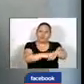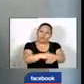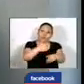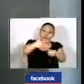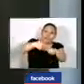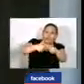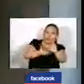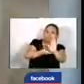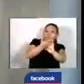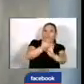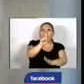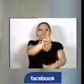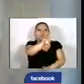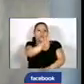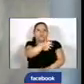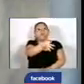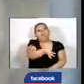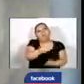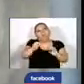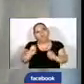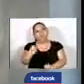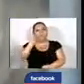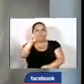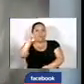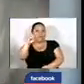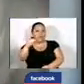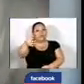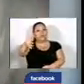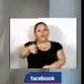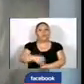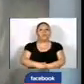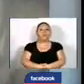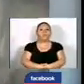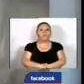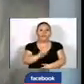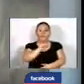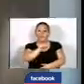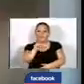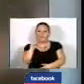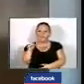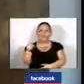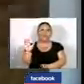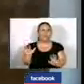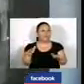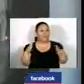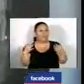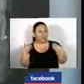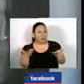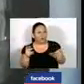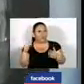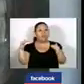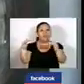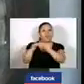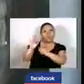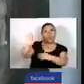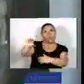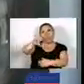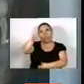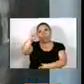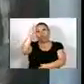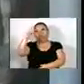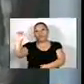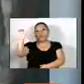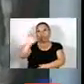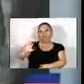14 hasta los 20 centavos por galón. Tendencia que también se relacionan a las bajas temperaturas en países como